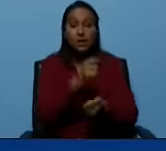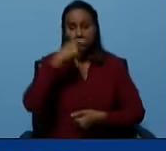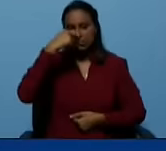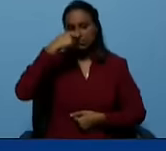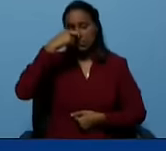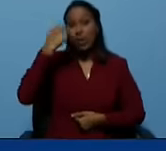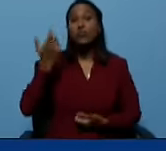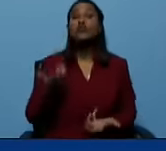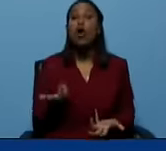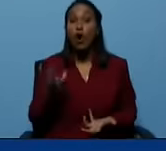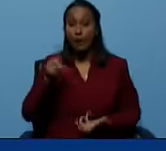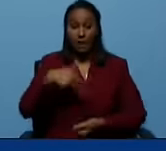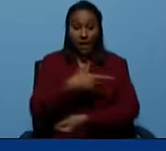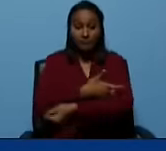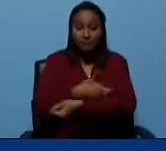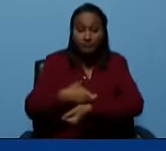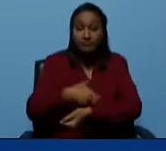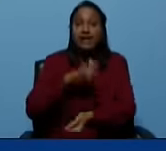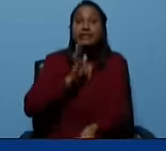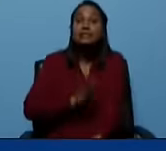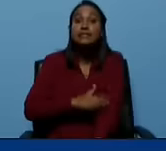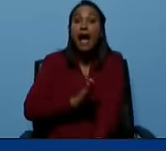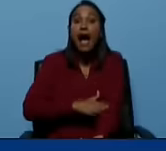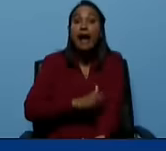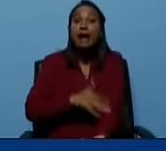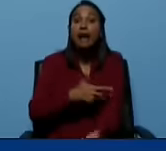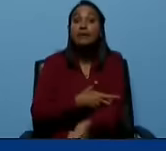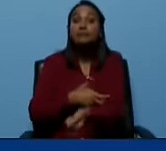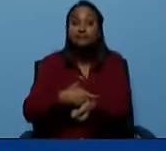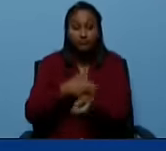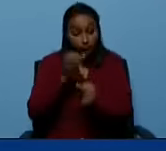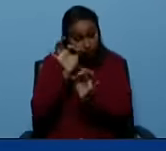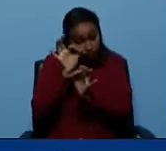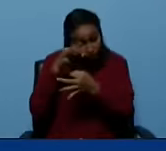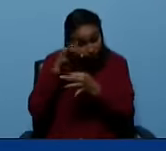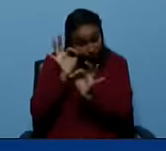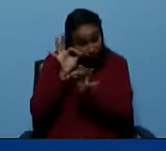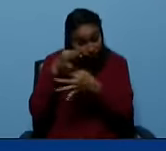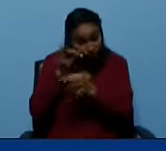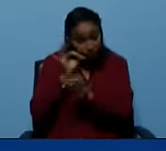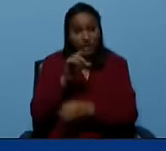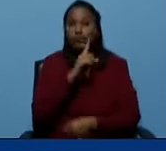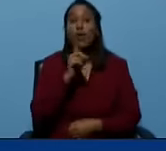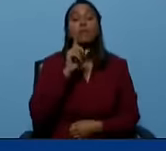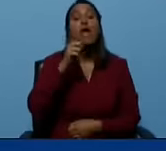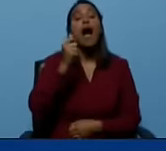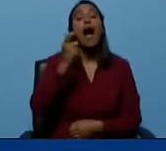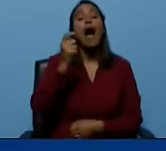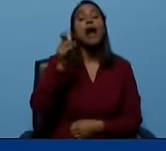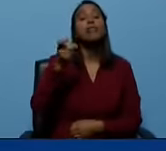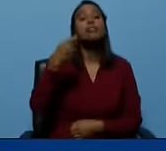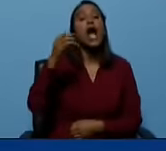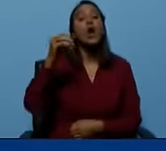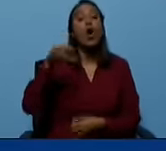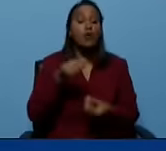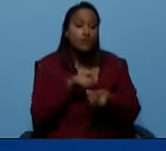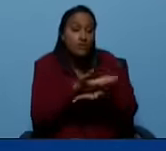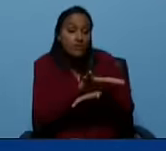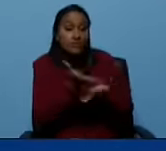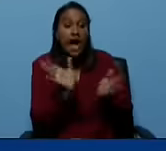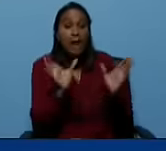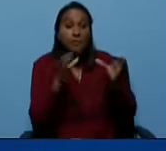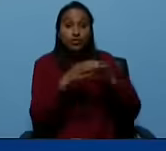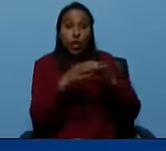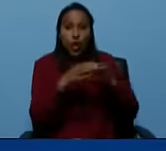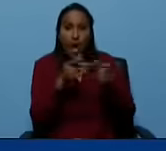se consiguió en los exámenes de sangre es el captagón, una droga que usa el imperio para sus ejércitos y sus mercenarios en las guerras